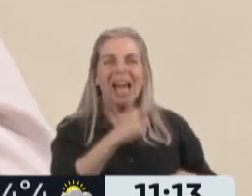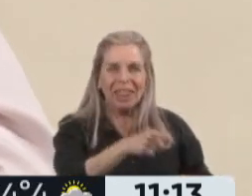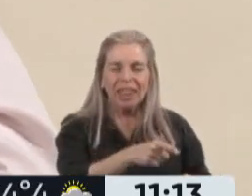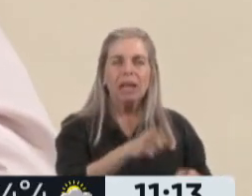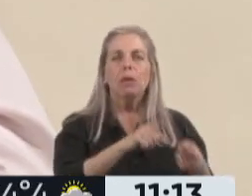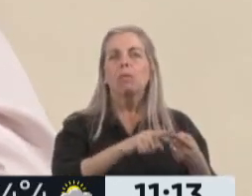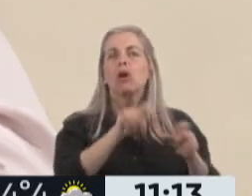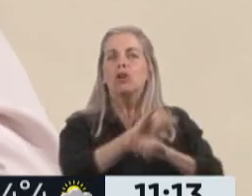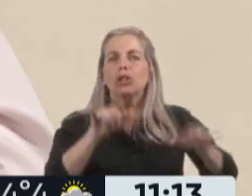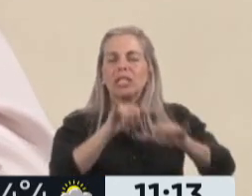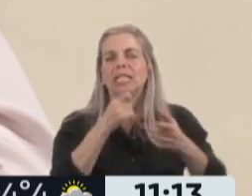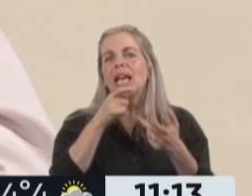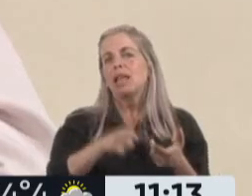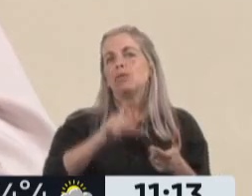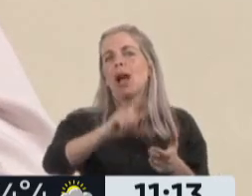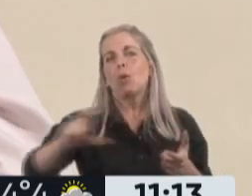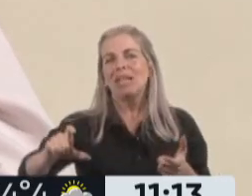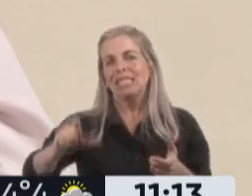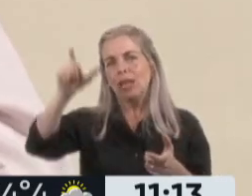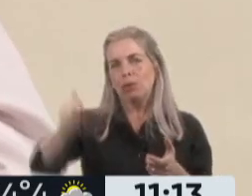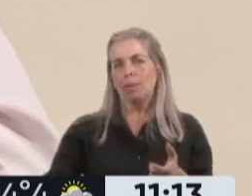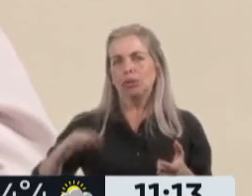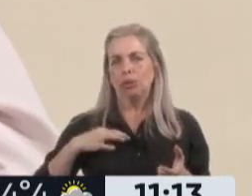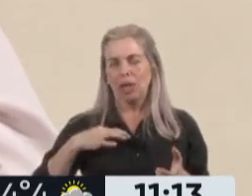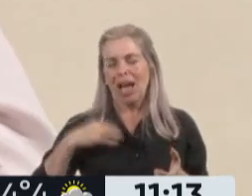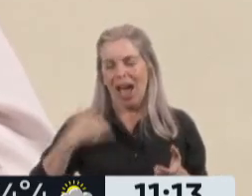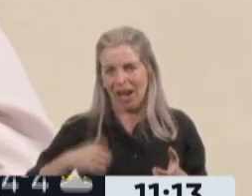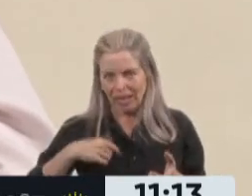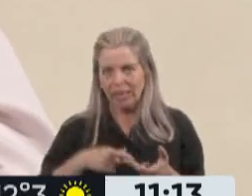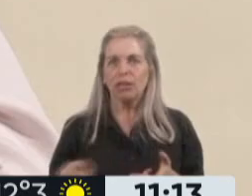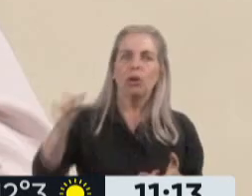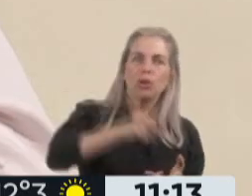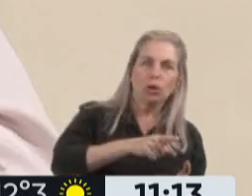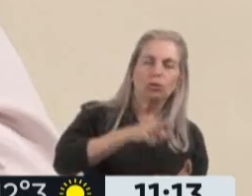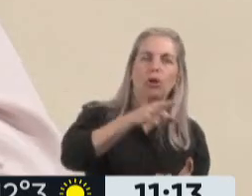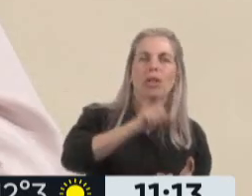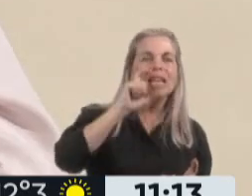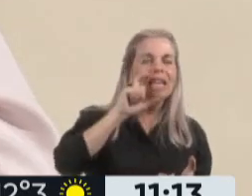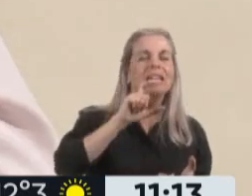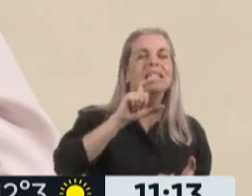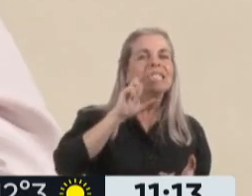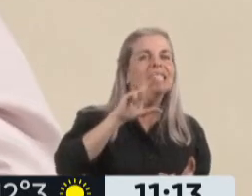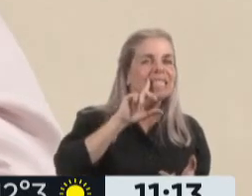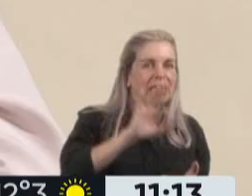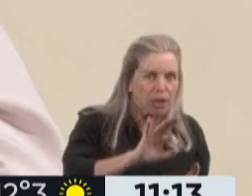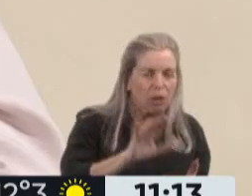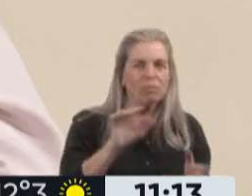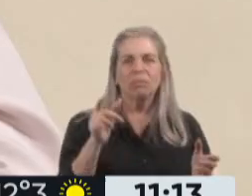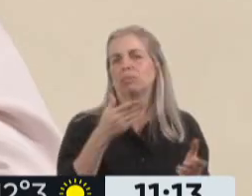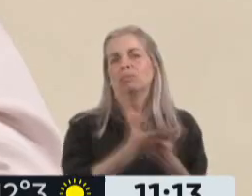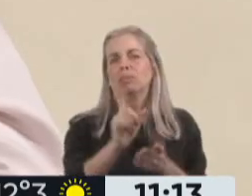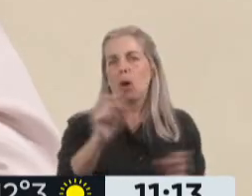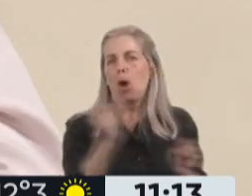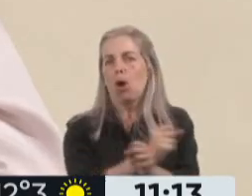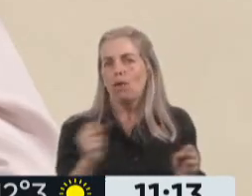cuentas de un ciudadano argentino y otro sirio. No le pido detalles, por supuesto, pero sí, si nos puede confirmar el título, como para tener